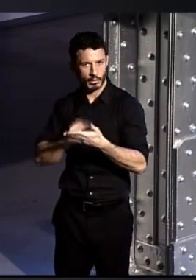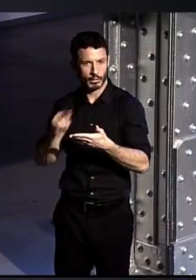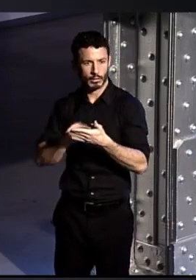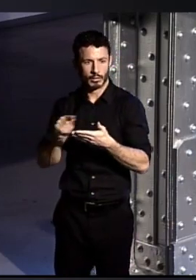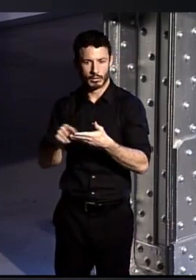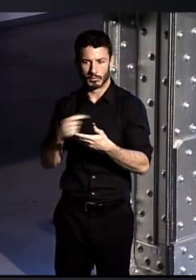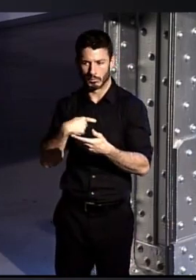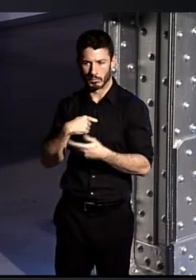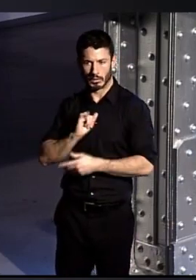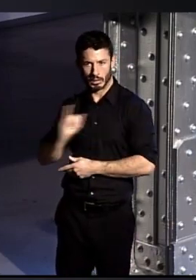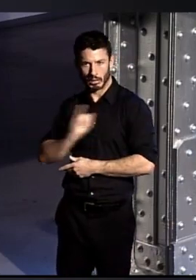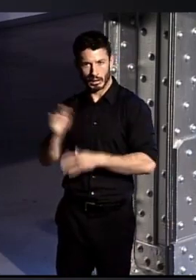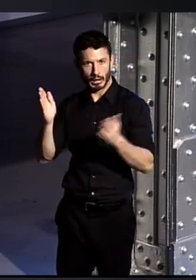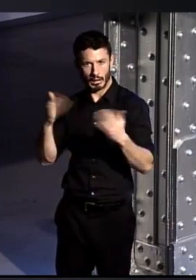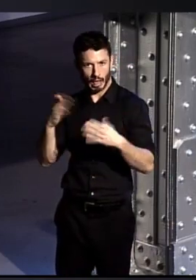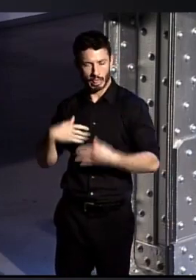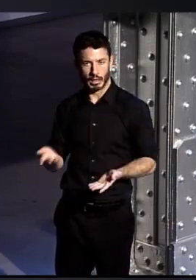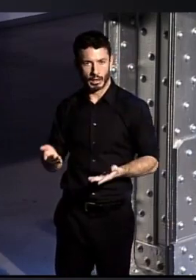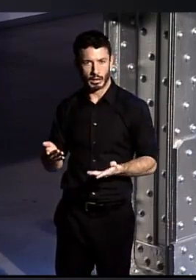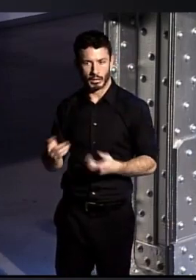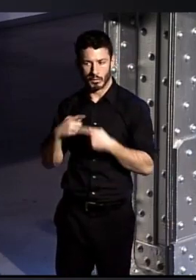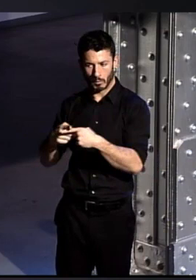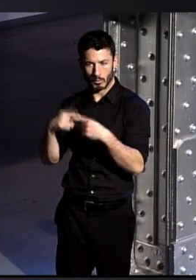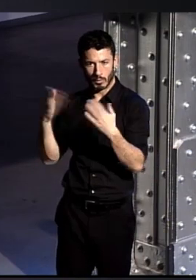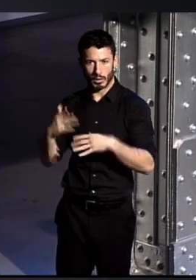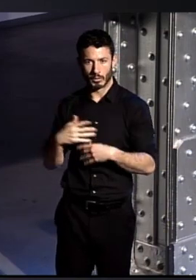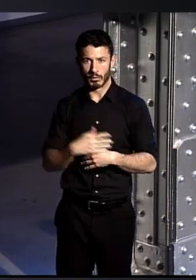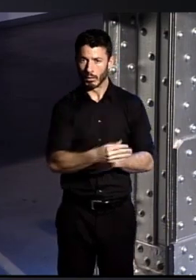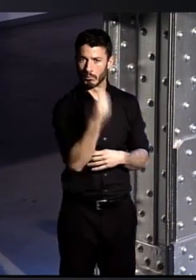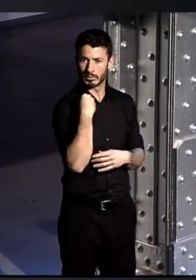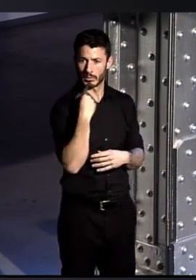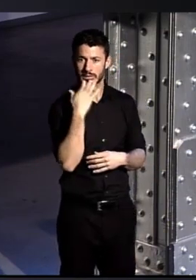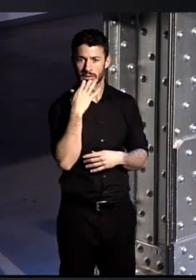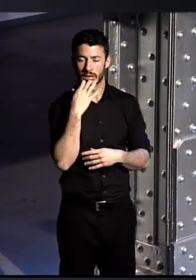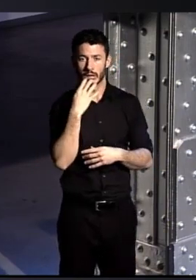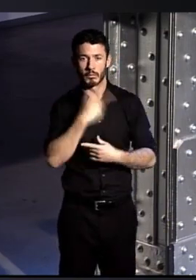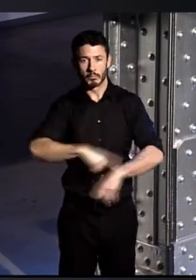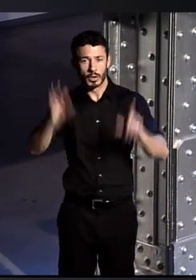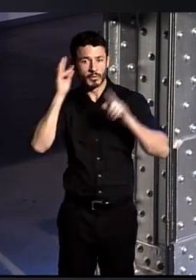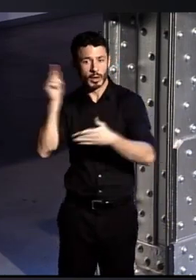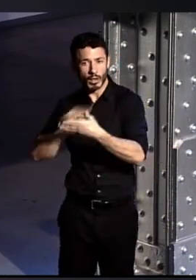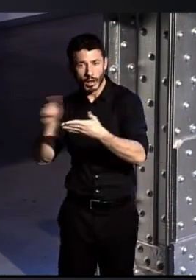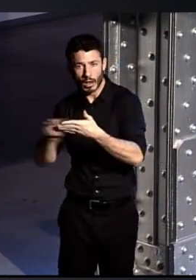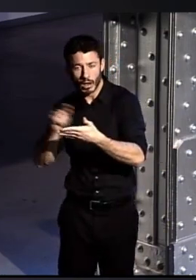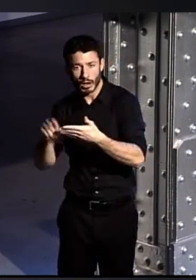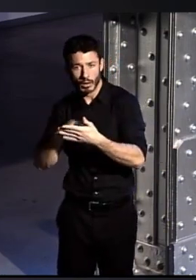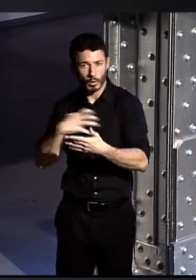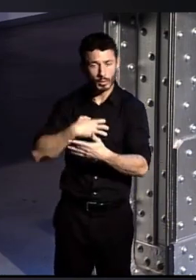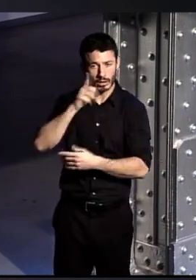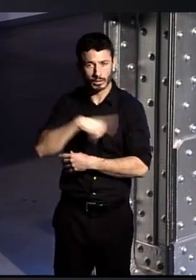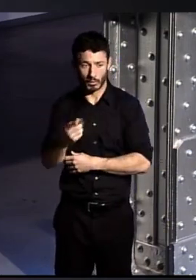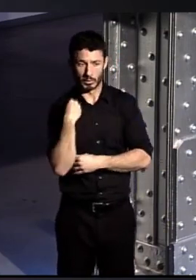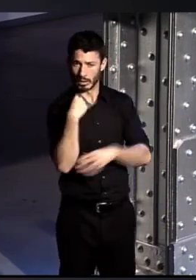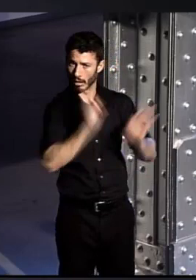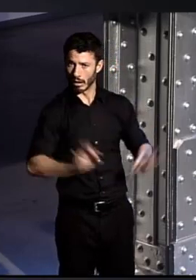que no tenía nada en común. Y nadie me ha preguntado si me ha costado o no me ha costado. Y otras veces he escrito personajes masculinos